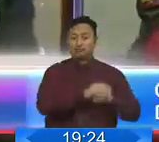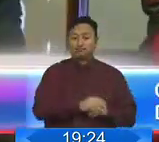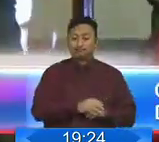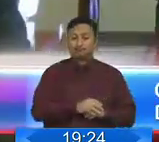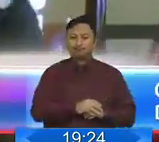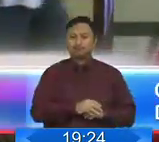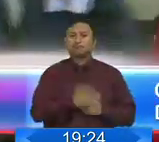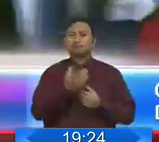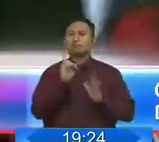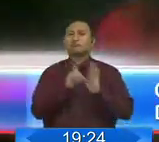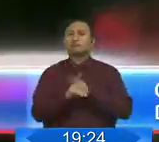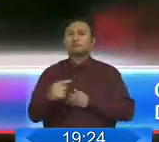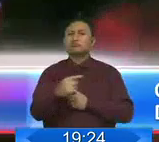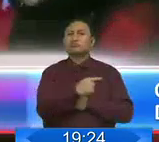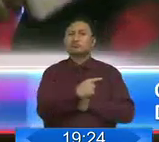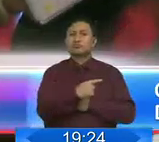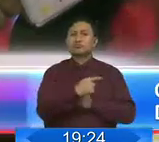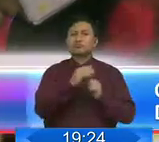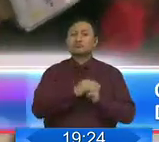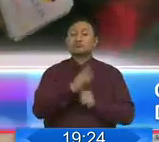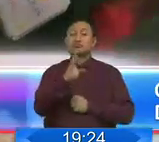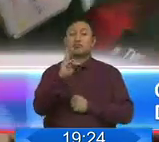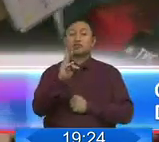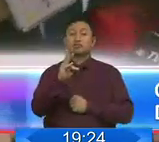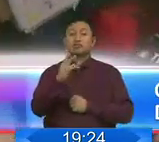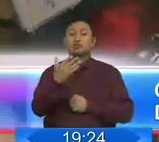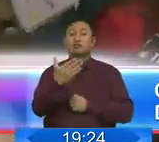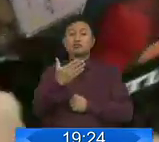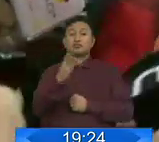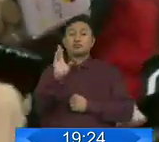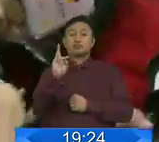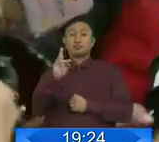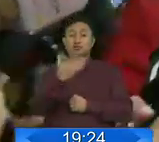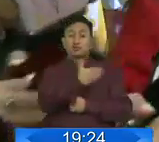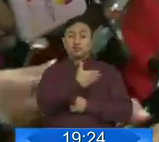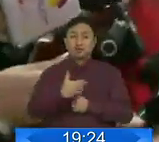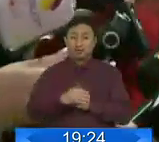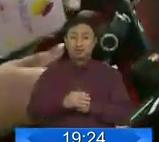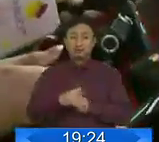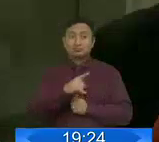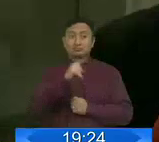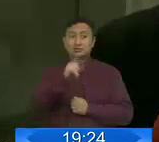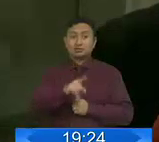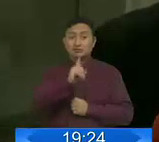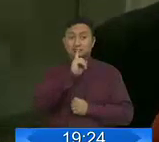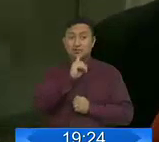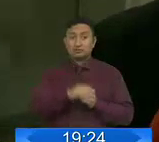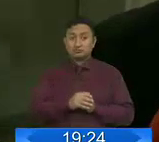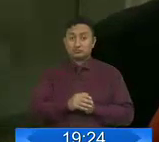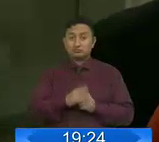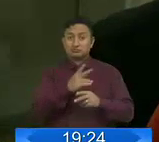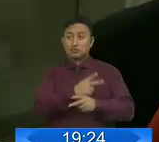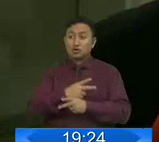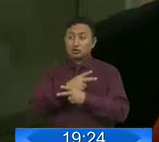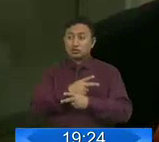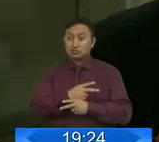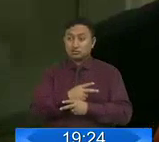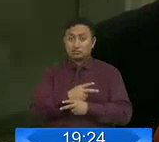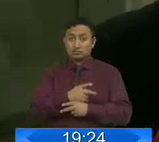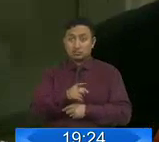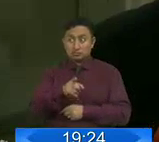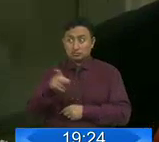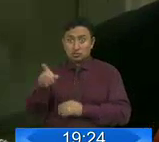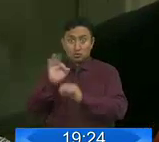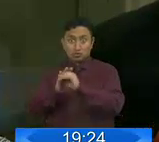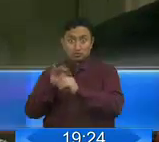que Maldonado sería cercana a la esposa del presidente de la República, él prefiere no pronunciarse. Y es el Consejo, pues, el que le toca ahora de la Judicatura